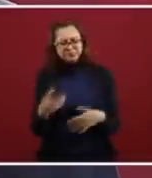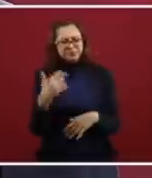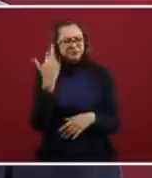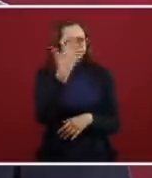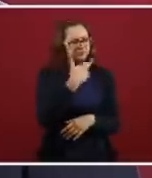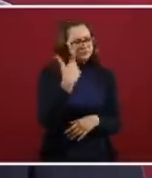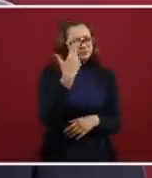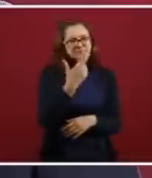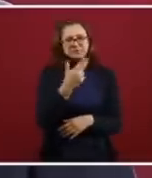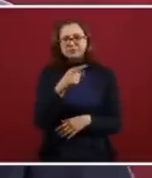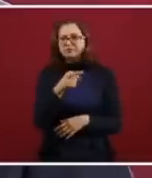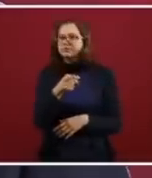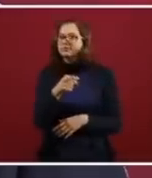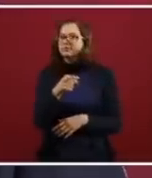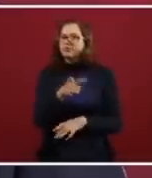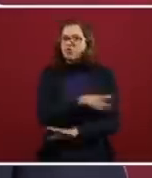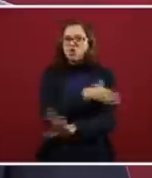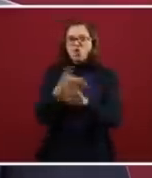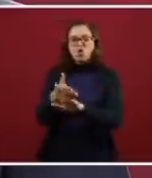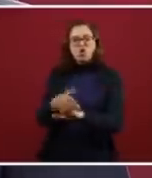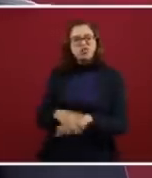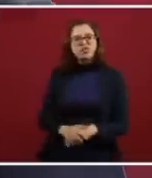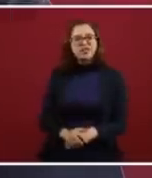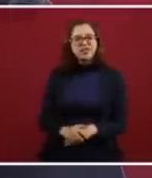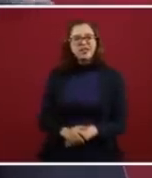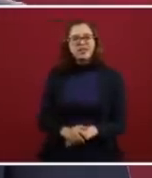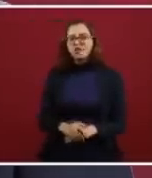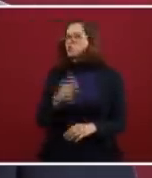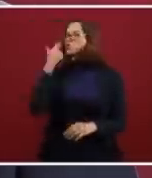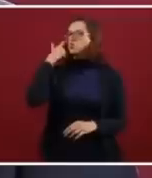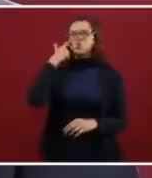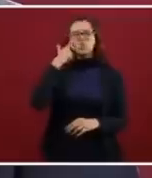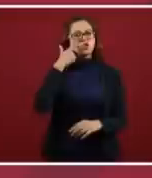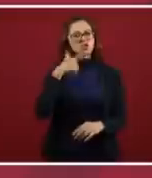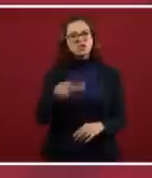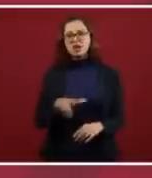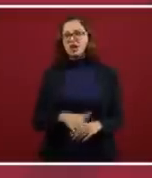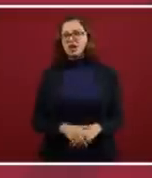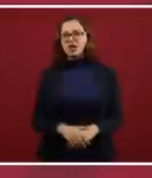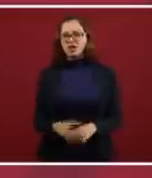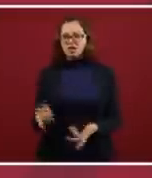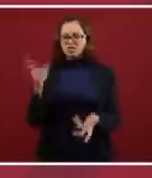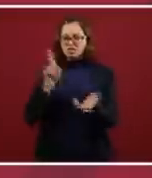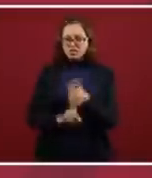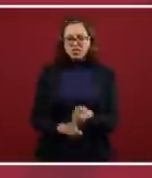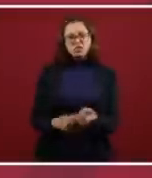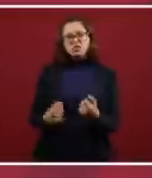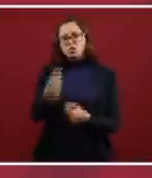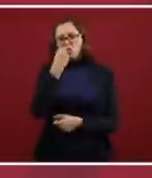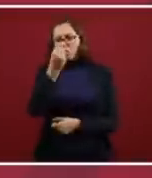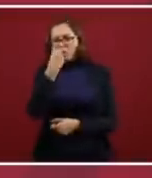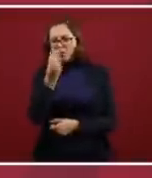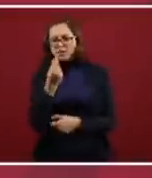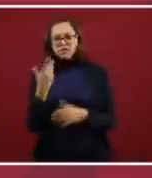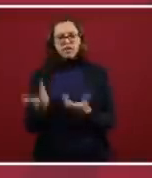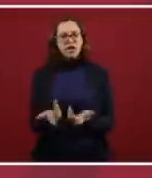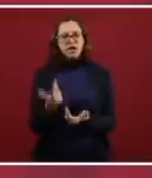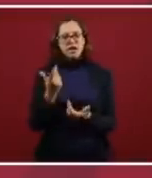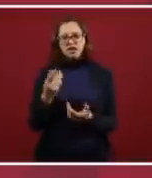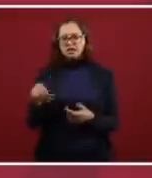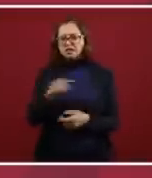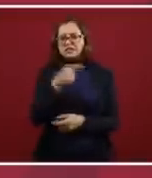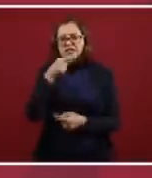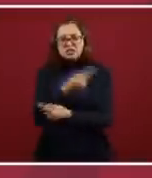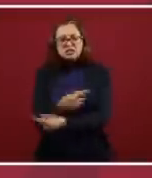en contra de que se ponga qué contienen los alimentos que consumen los